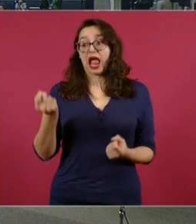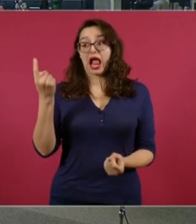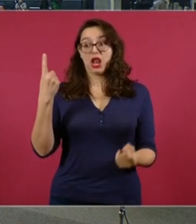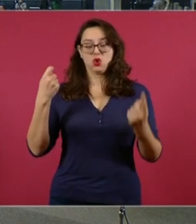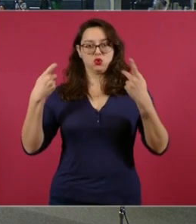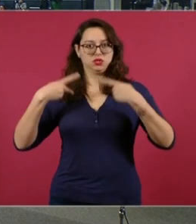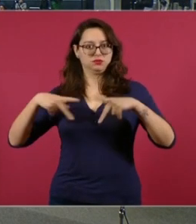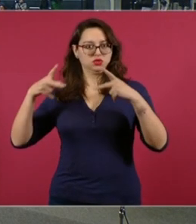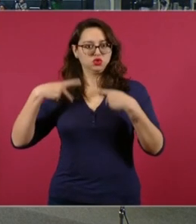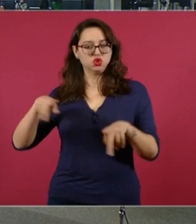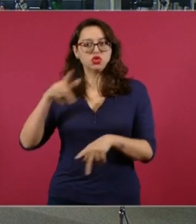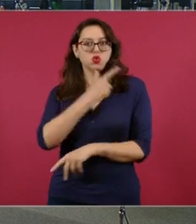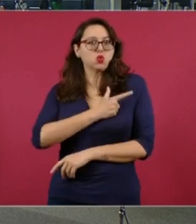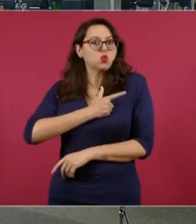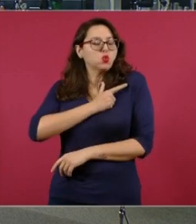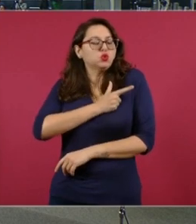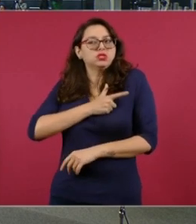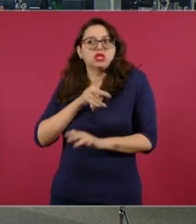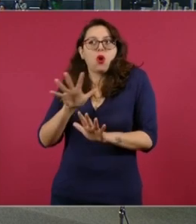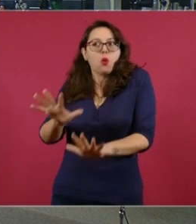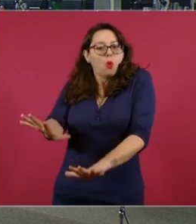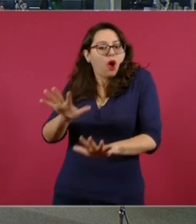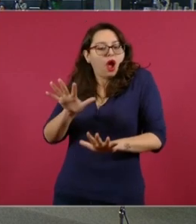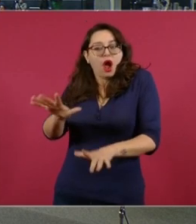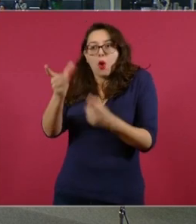en el extranjero,